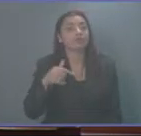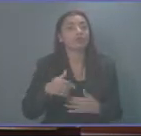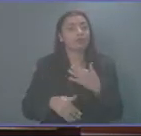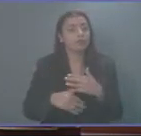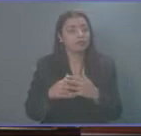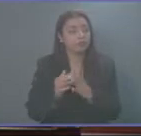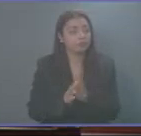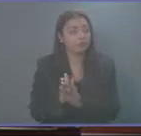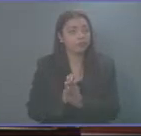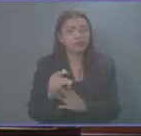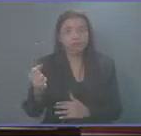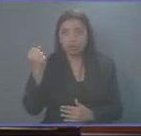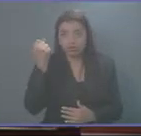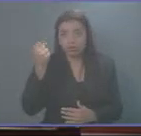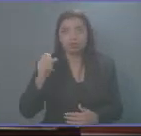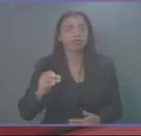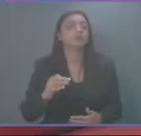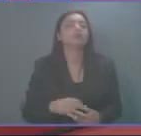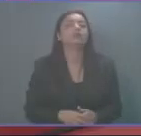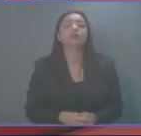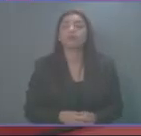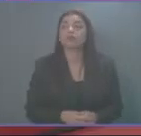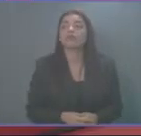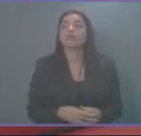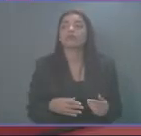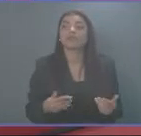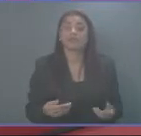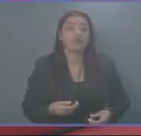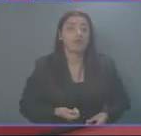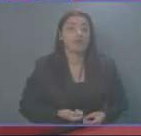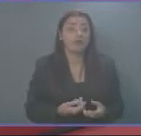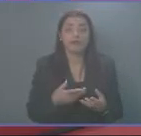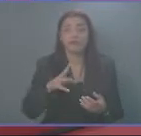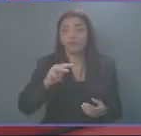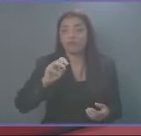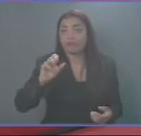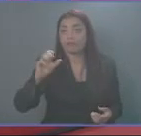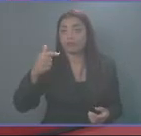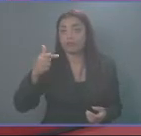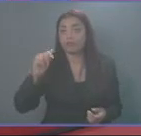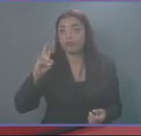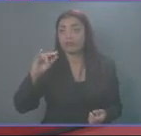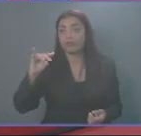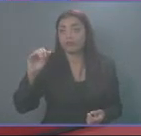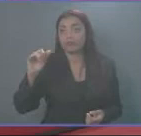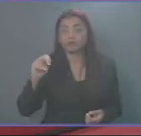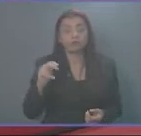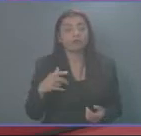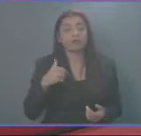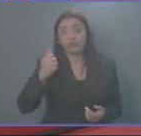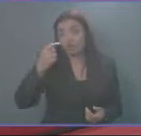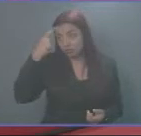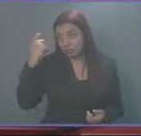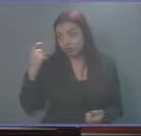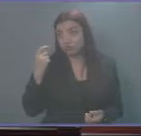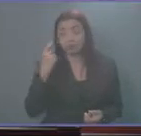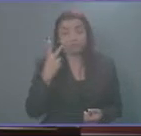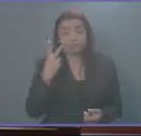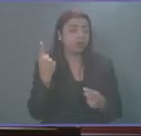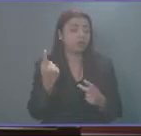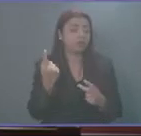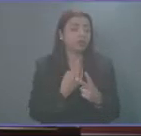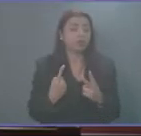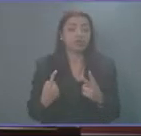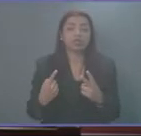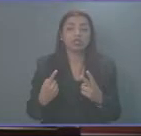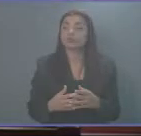más importantes. Y al hablar de Megavisión, recuerdo siempre a dos grandes personas de